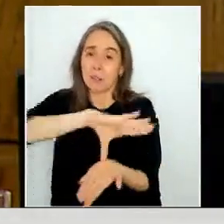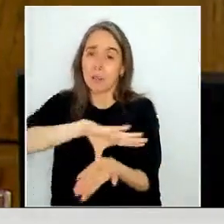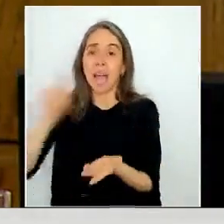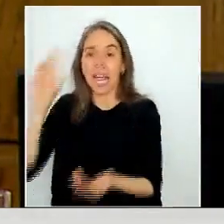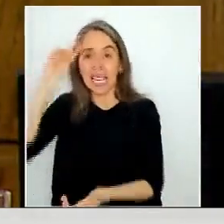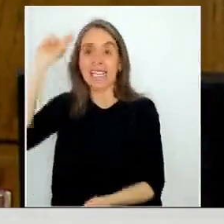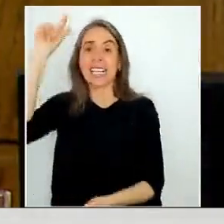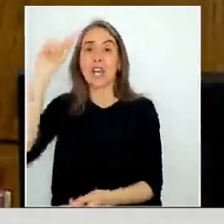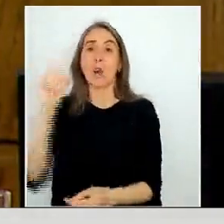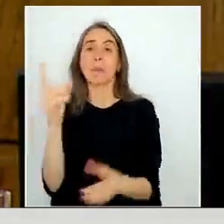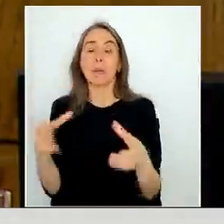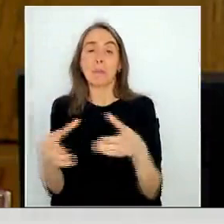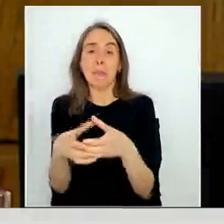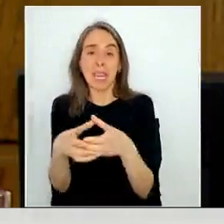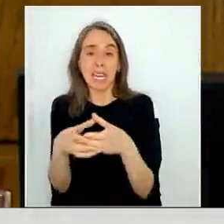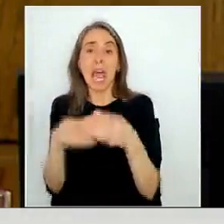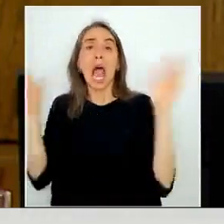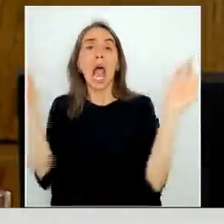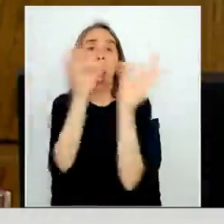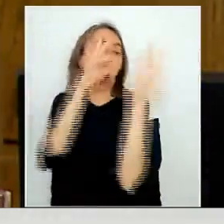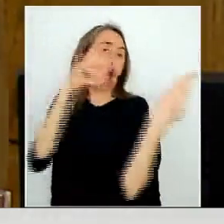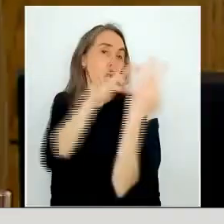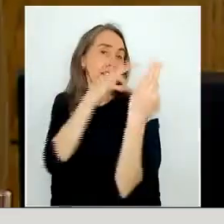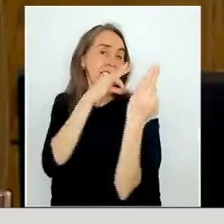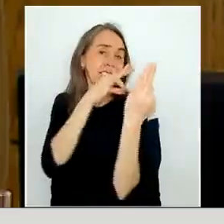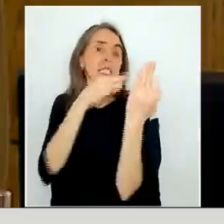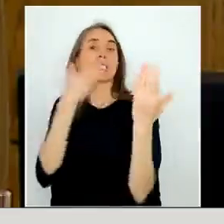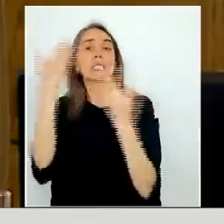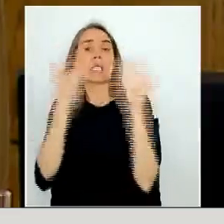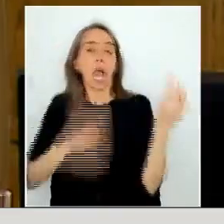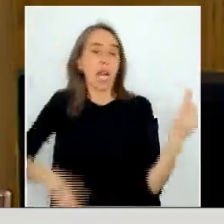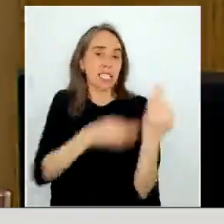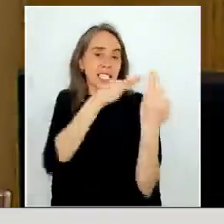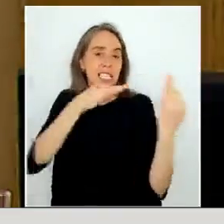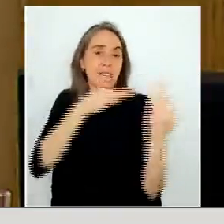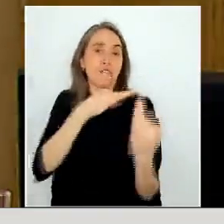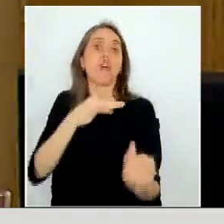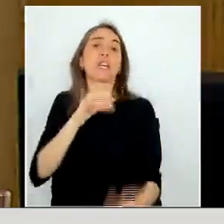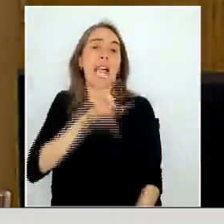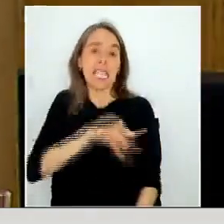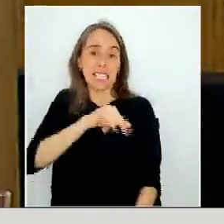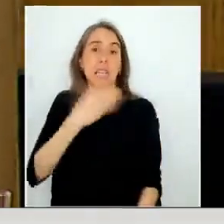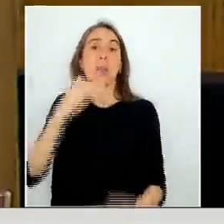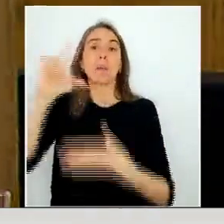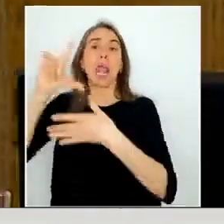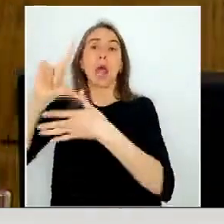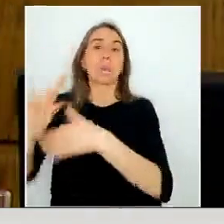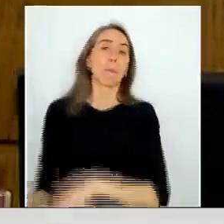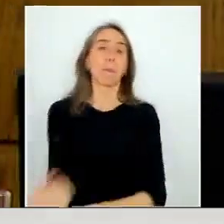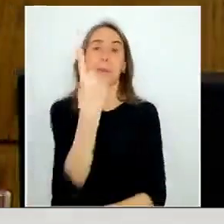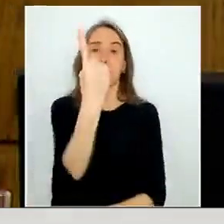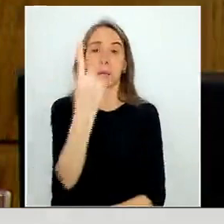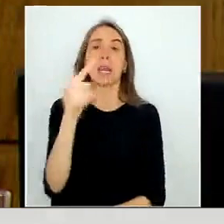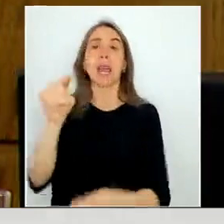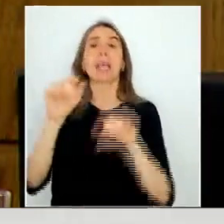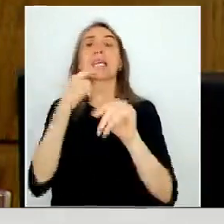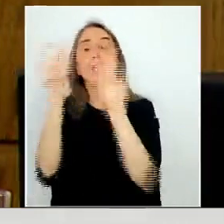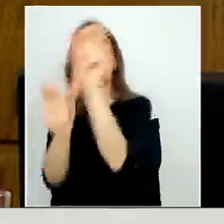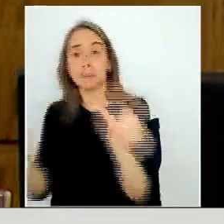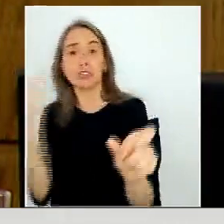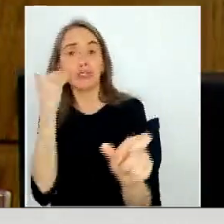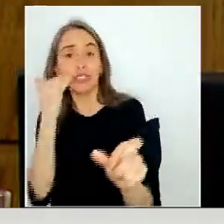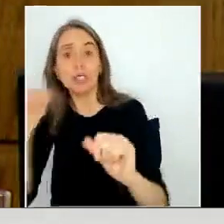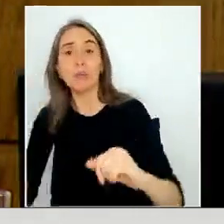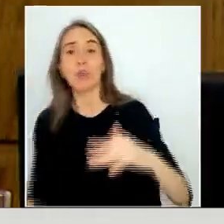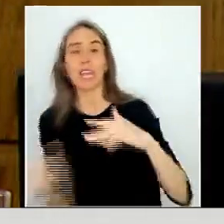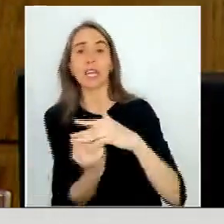sinfónica infantil de chile y de latinoamérica buscó la inclusión social a través de la participación en orquesta gracias